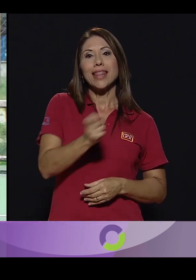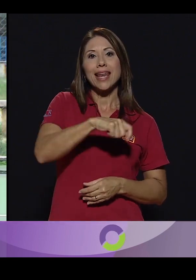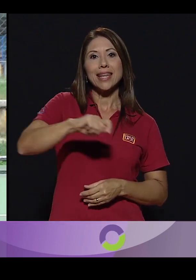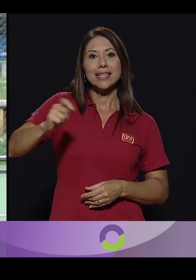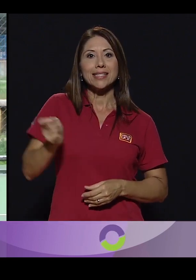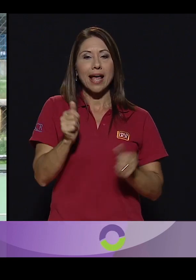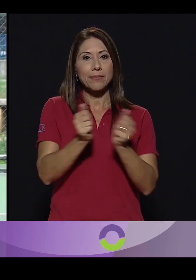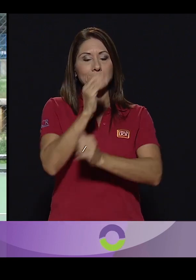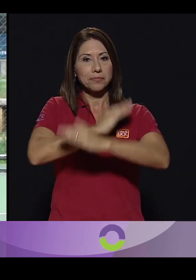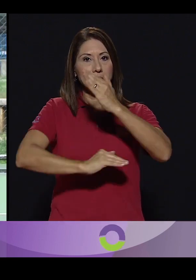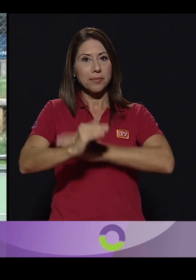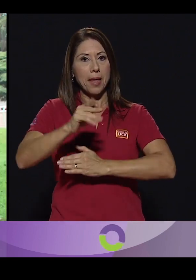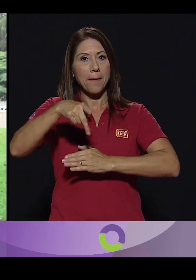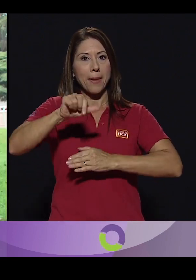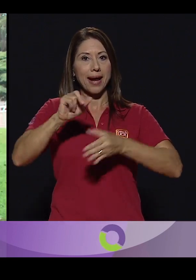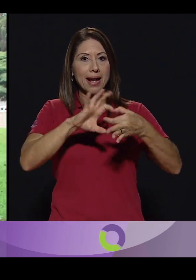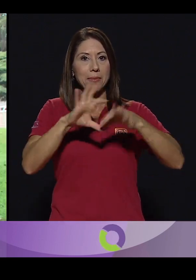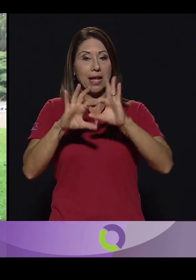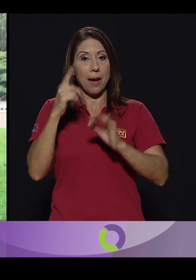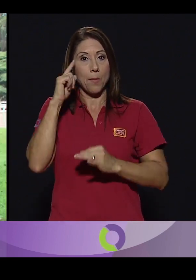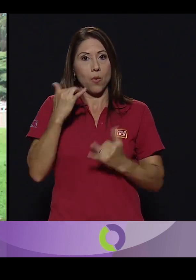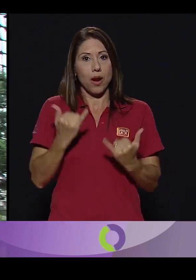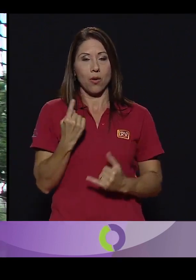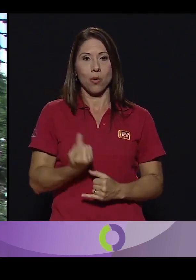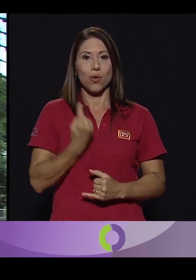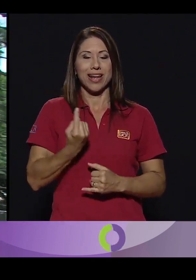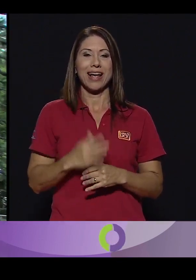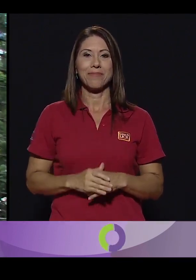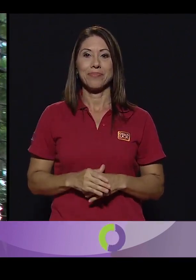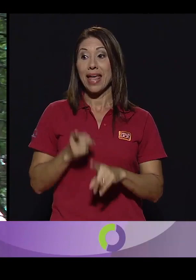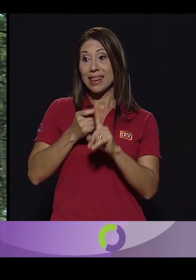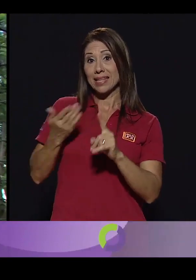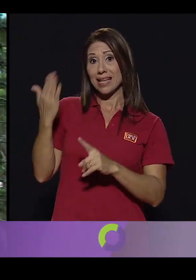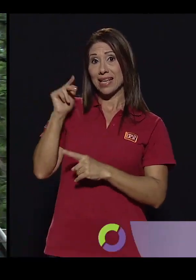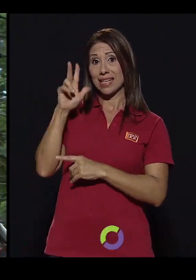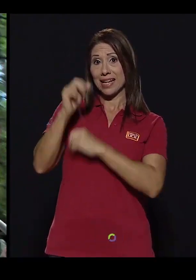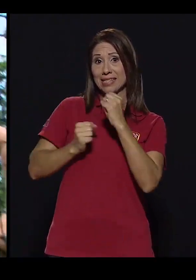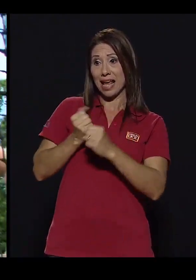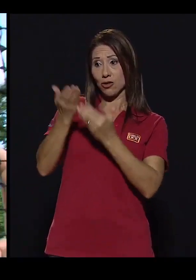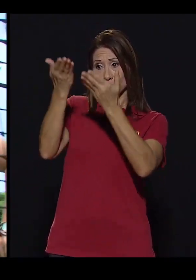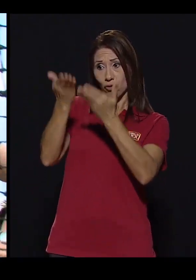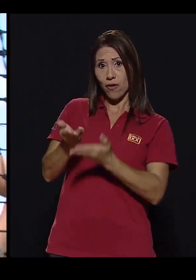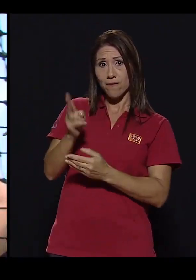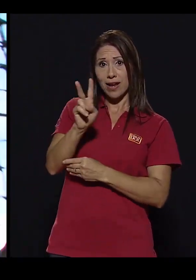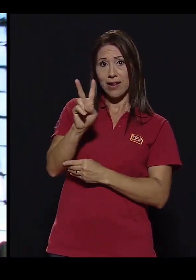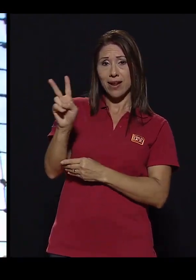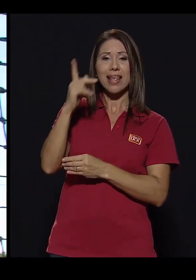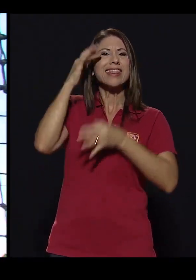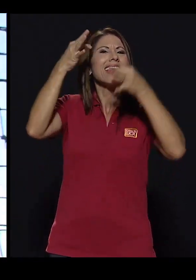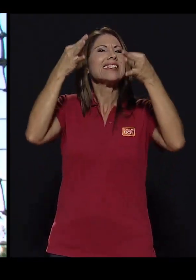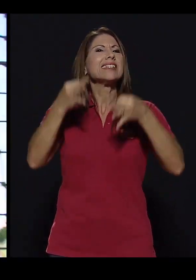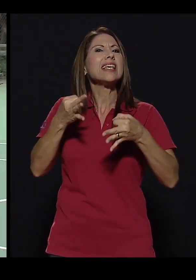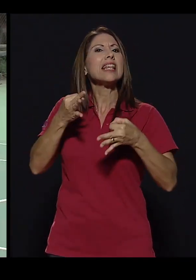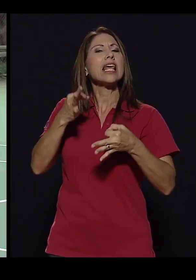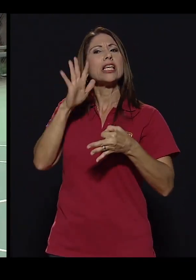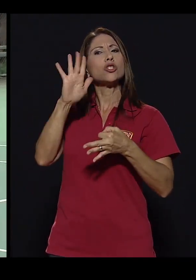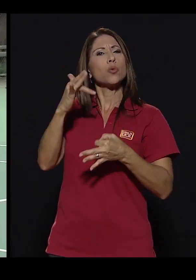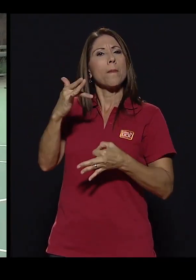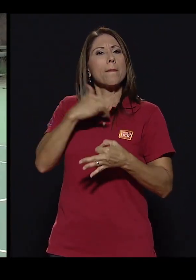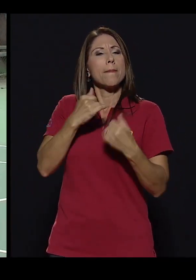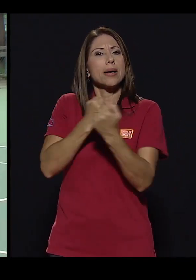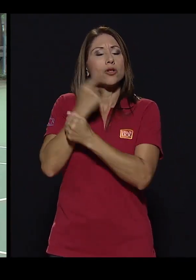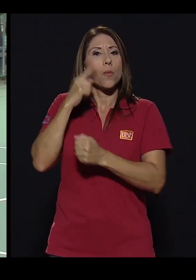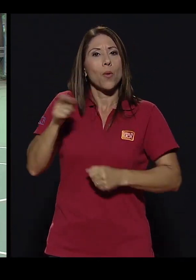tenista paralímpica por ahora la única desde hace 3 años valeria valverde decide perseguir su